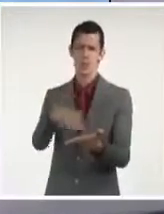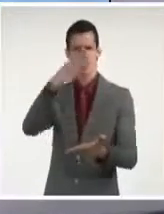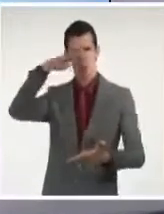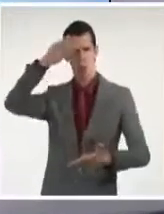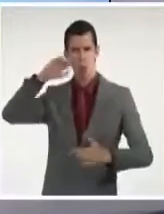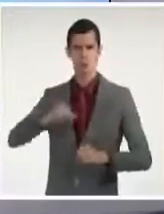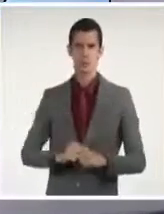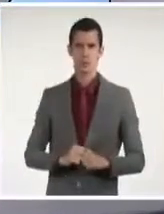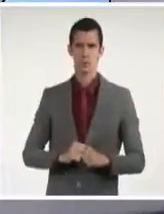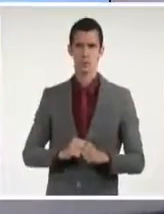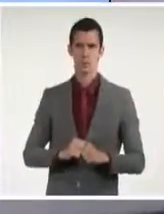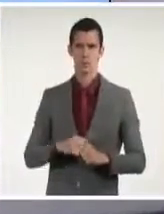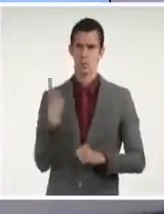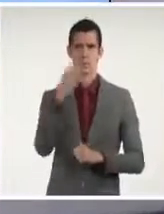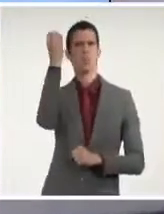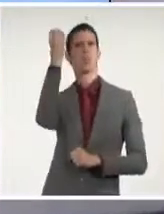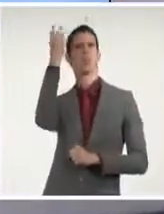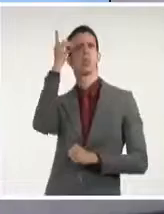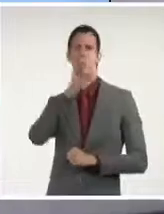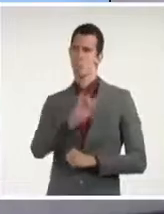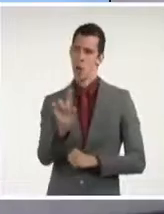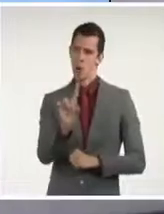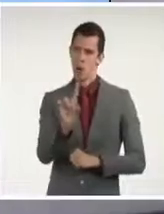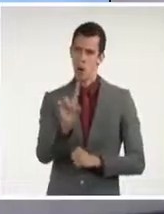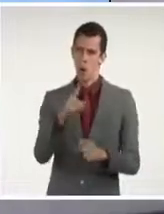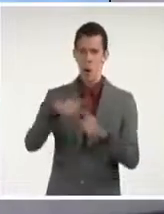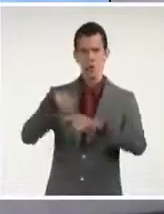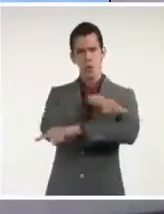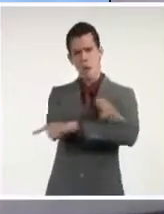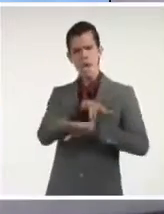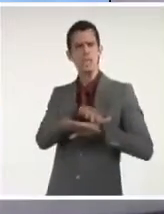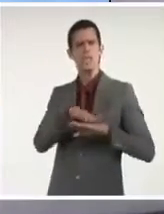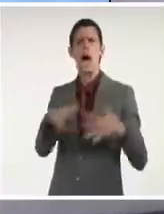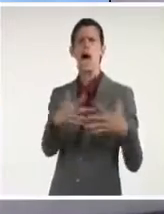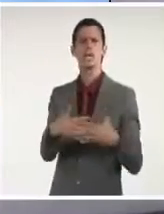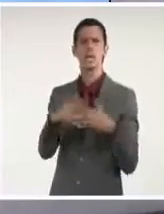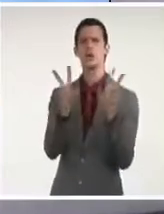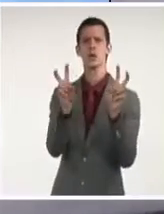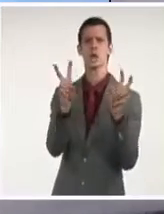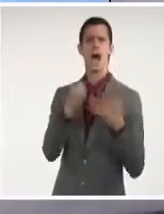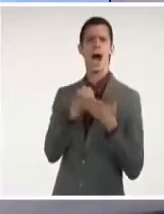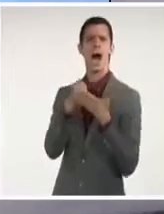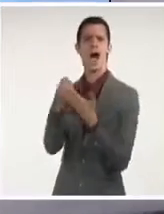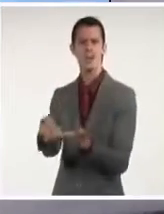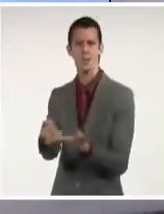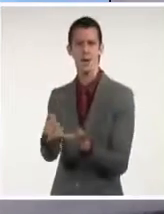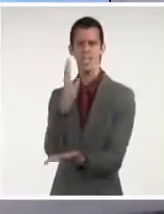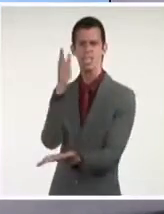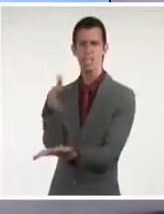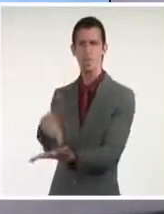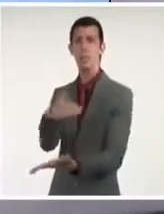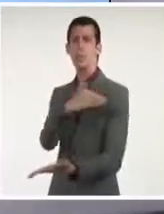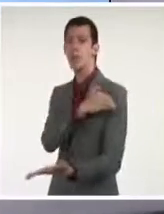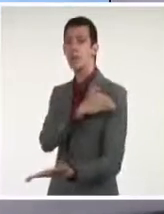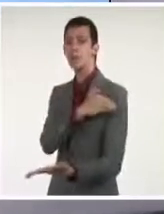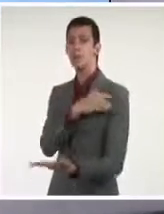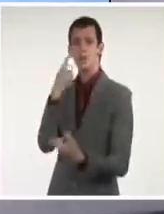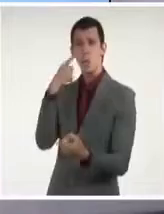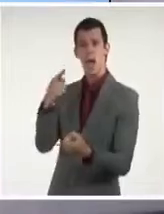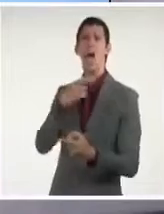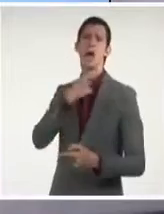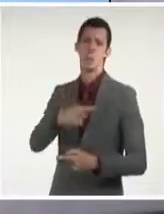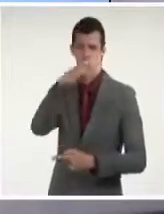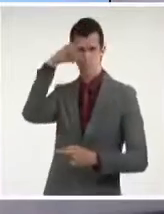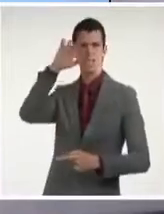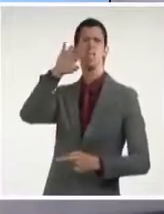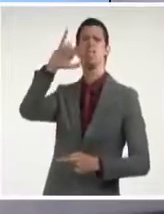Es inadmisible, irresponsable, inhumano llamar a la guerra siempre, pero mucho peor para el país